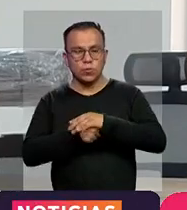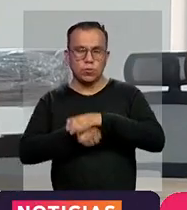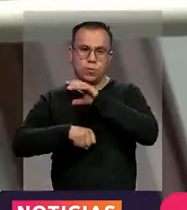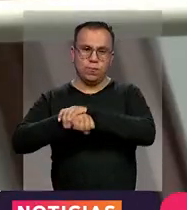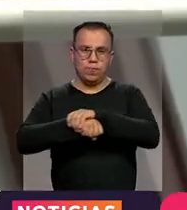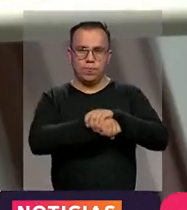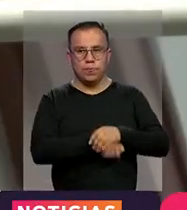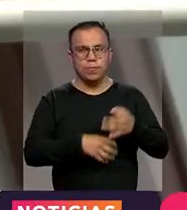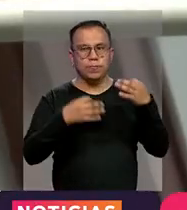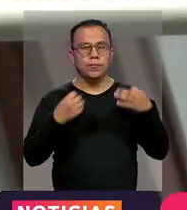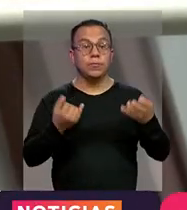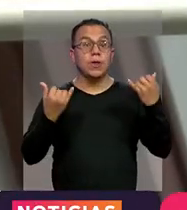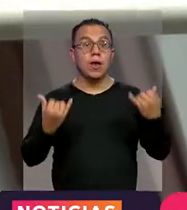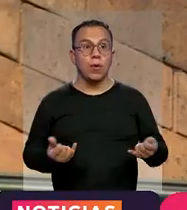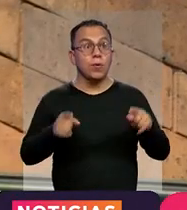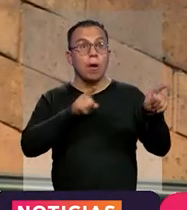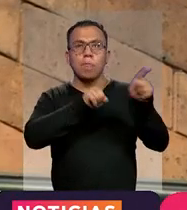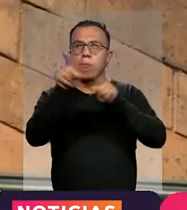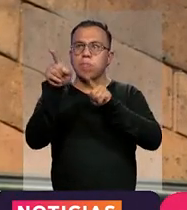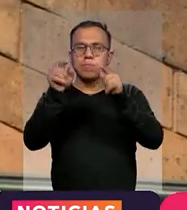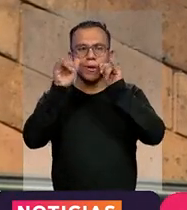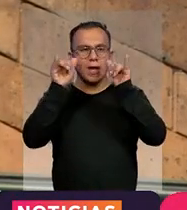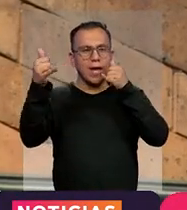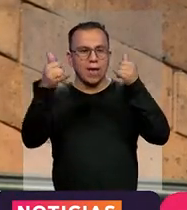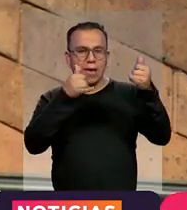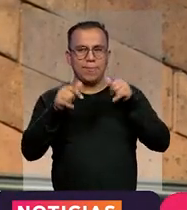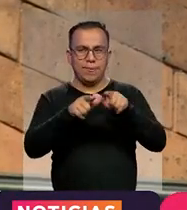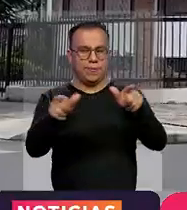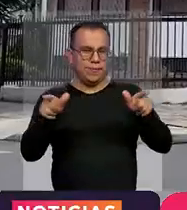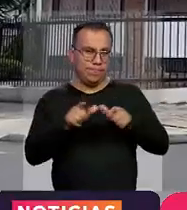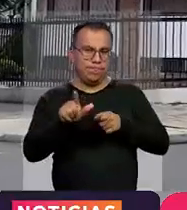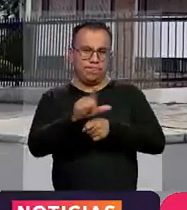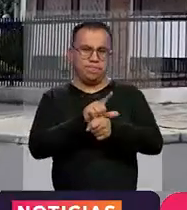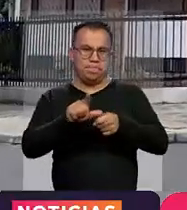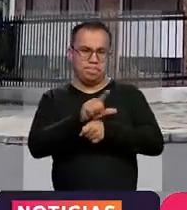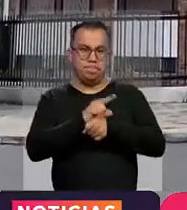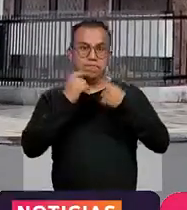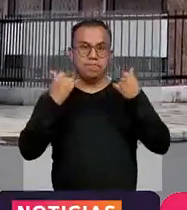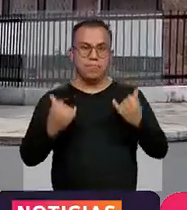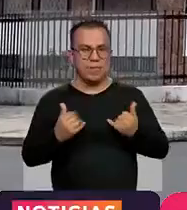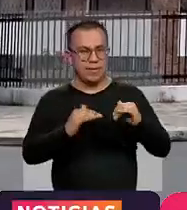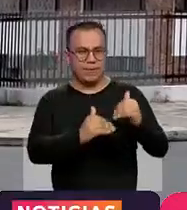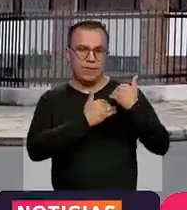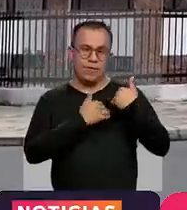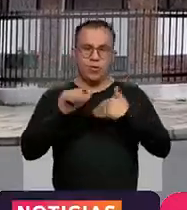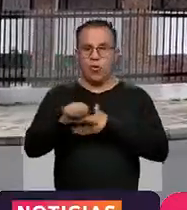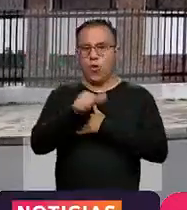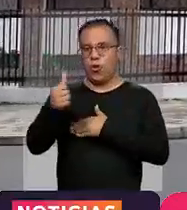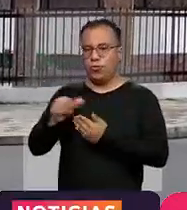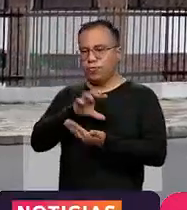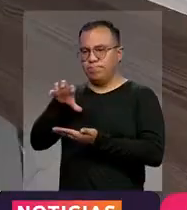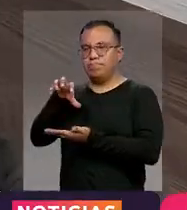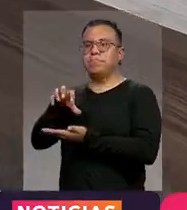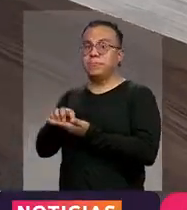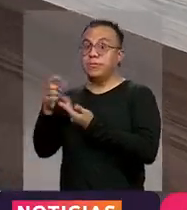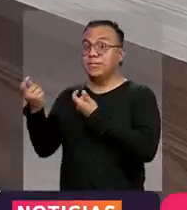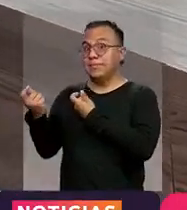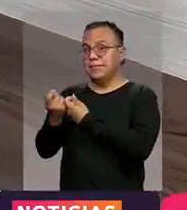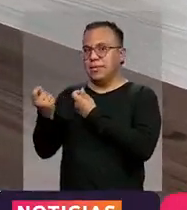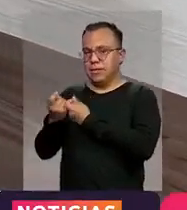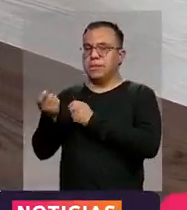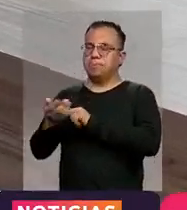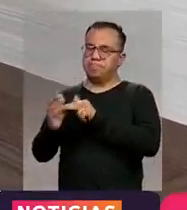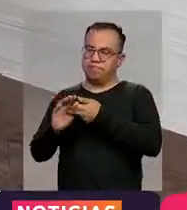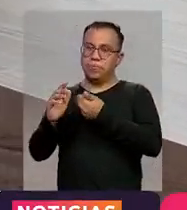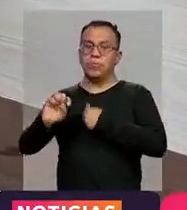en tiempo real actualmente y las cámaras que vigilan las diferentes zonas de la localidad se encuentran a cargo de otro centro de monitoreo cercano este